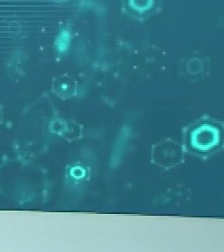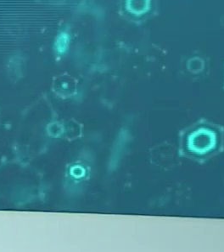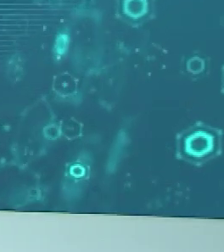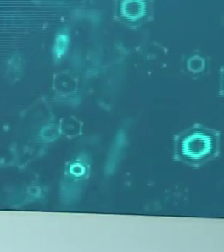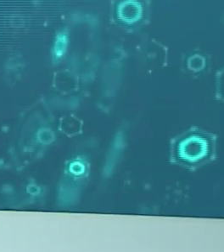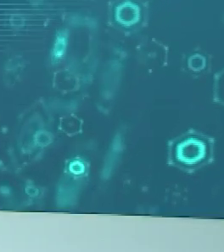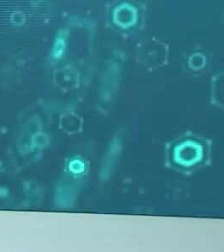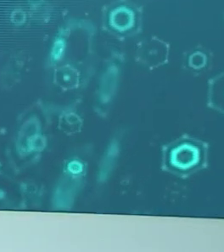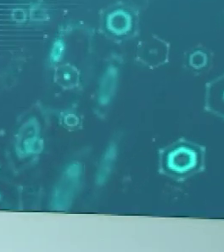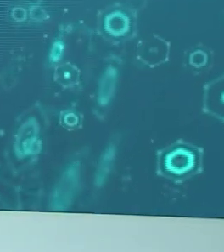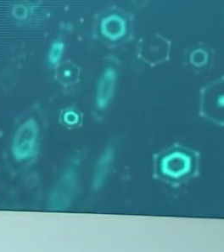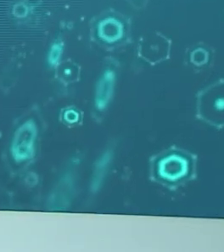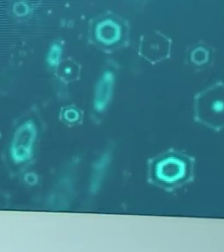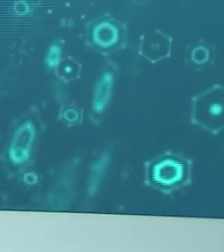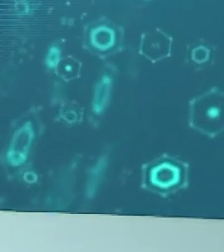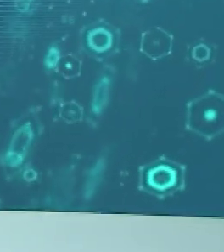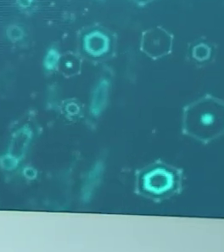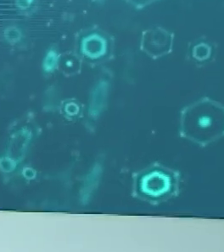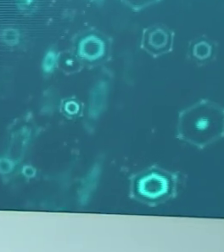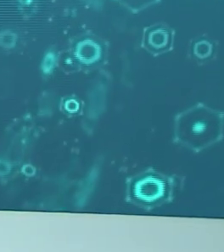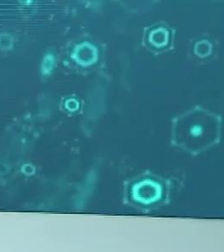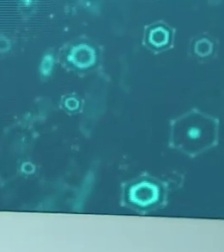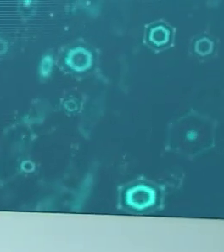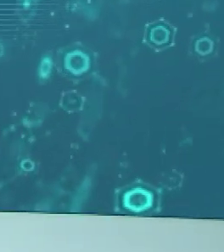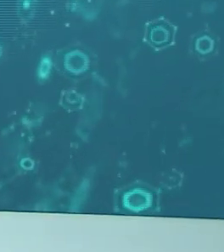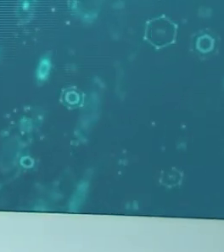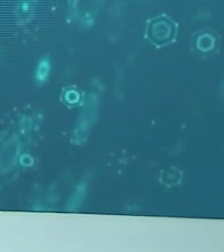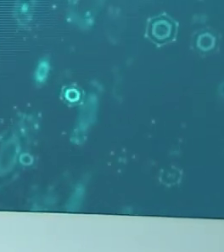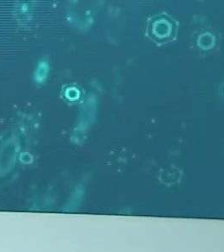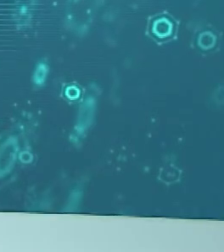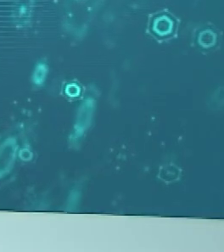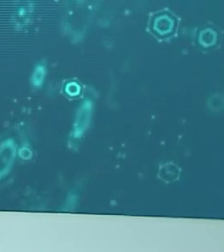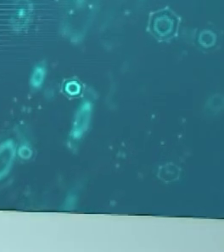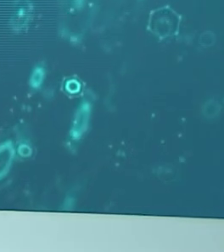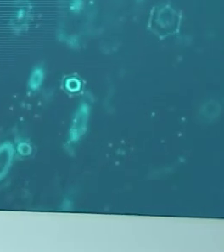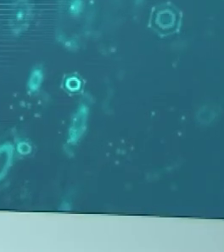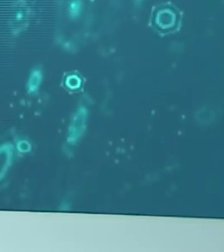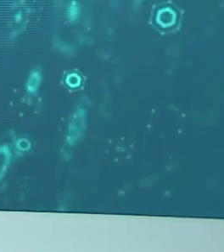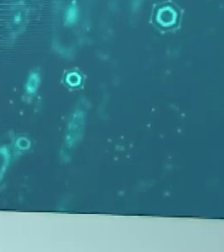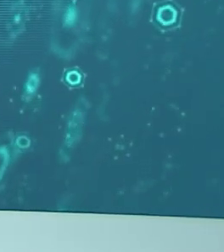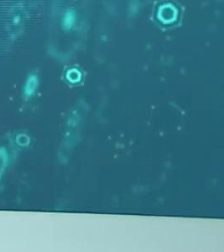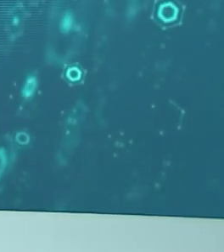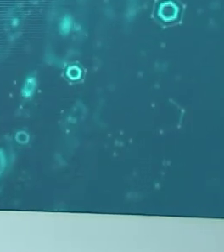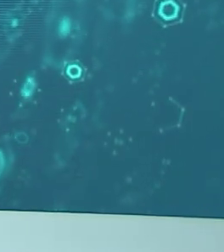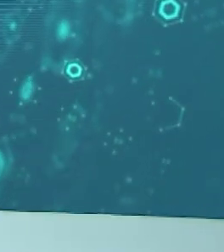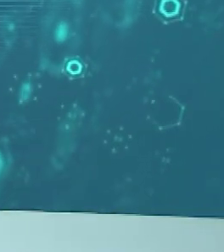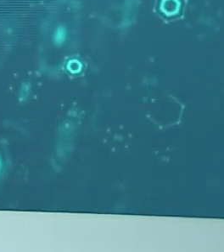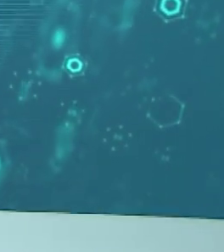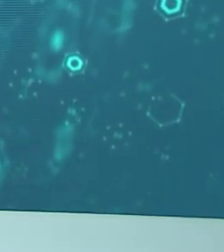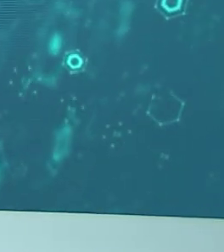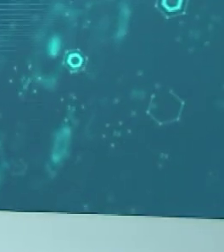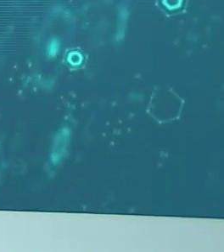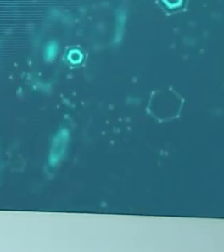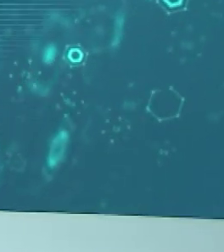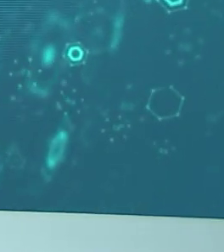Buenos Aires una conferencia de prensa que fue citada por el propio titular de la cartera de gobierno. Estamos hablando de